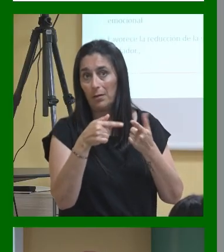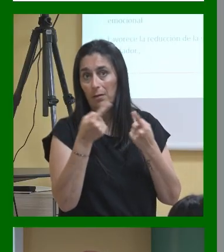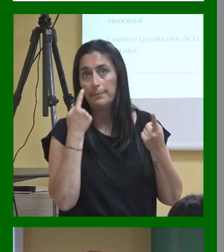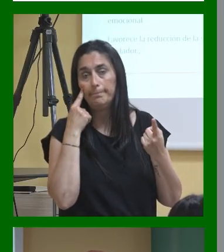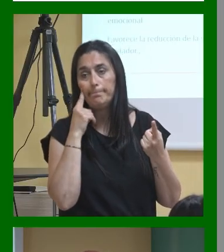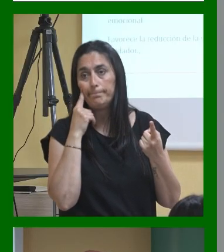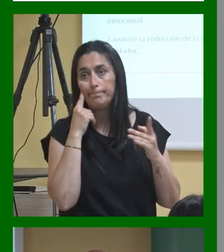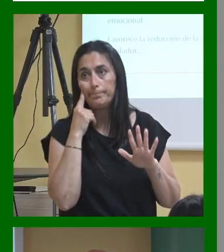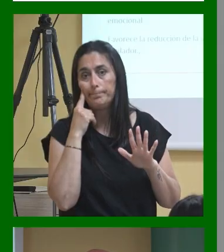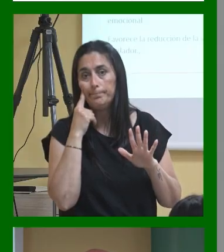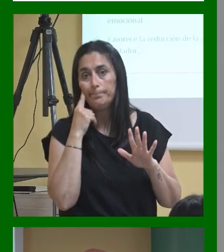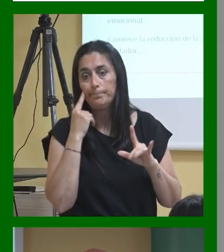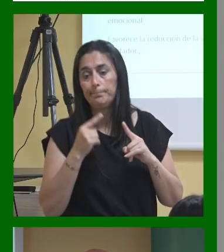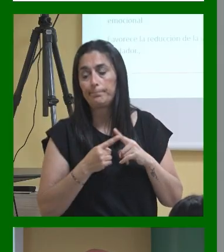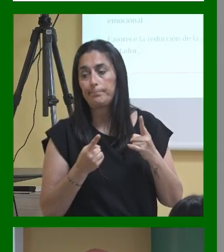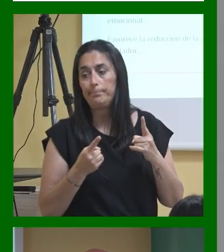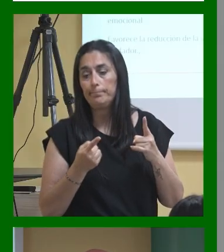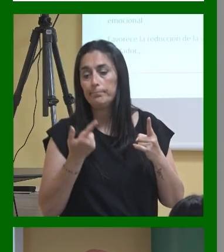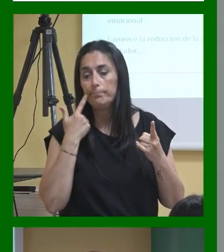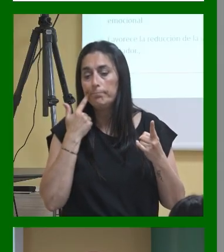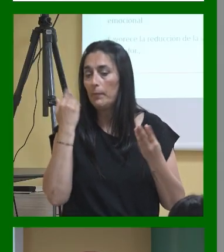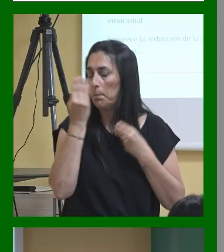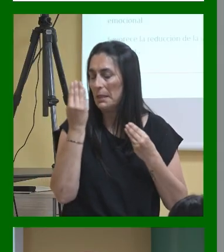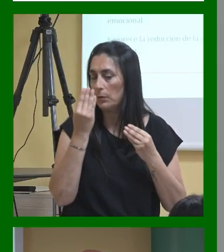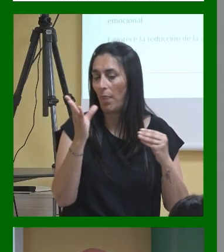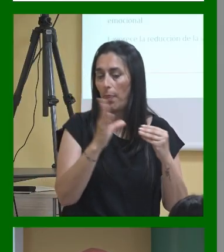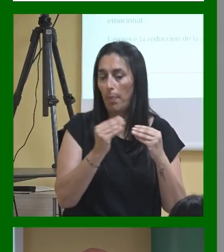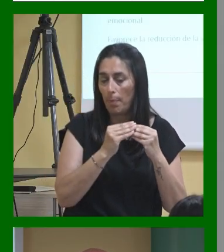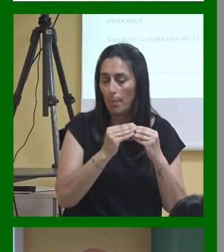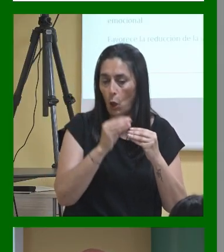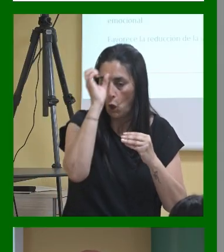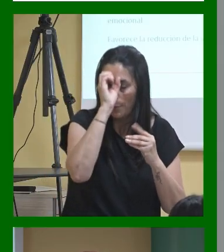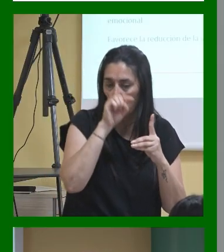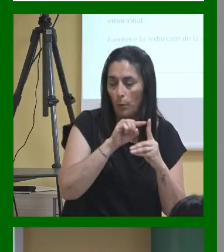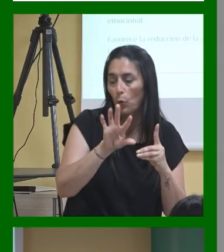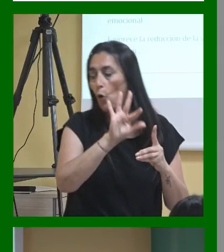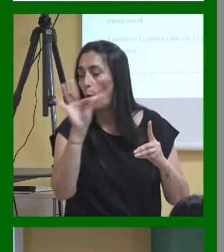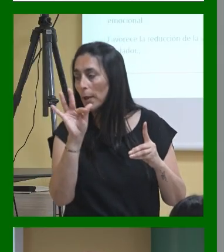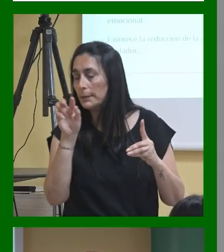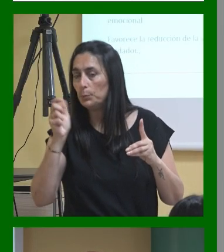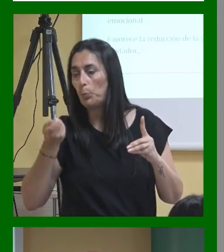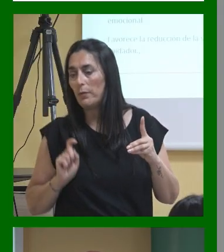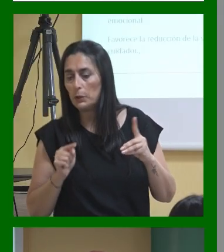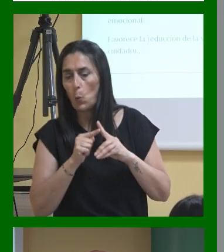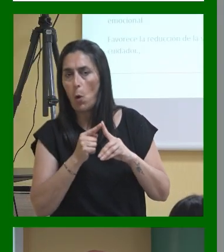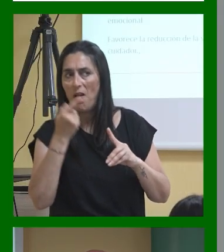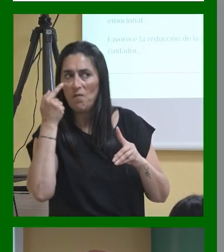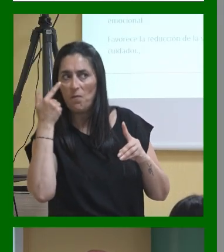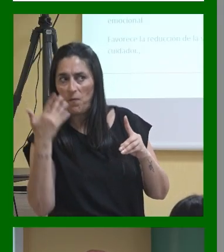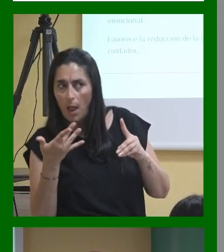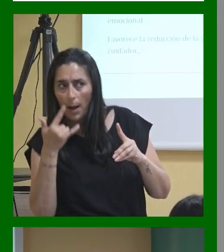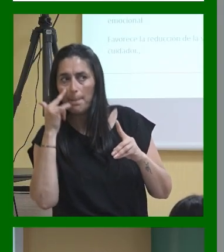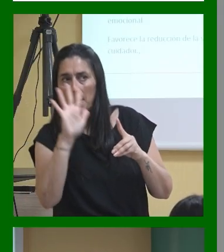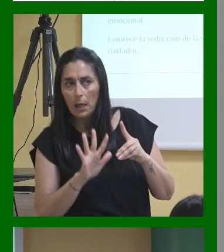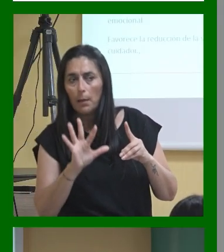lo que consideremos con los pacientes y con otros profesionales, la validez aparente, el contenido aparente y la